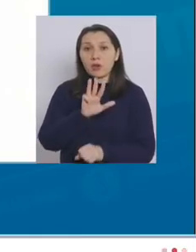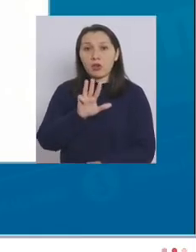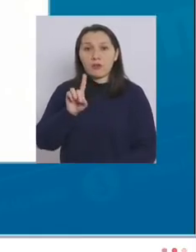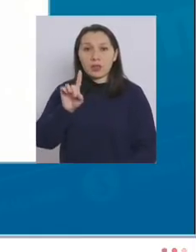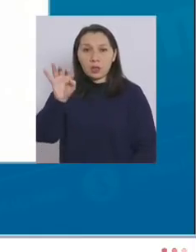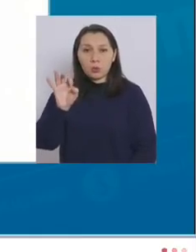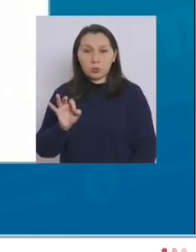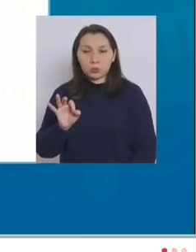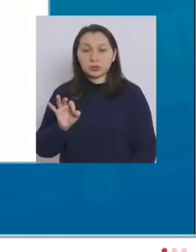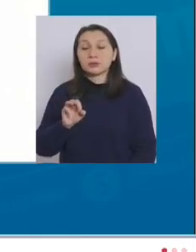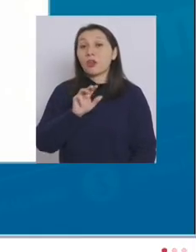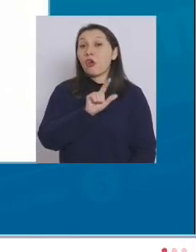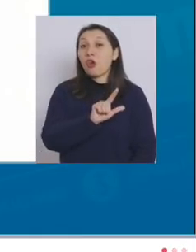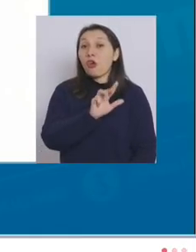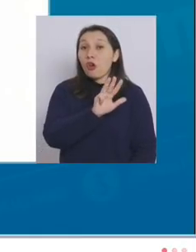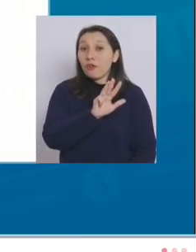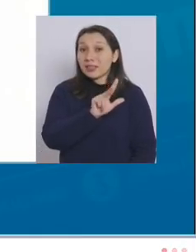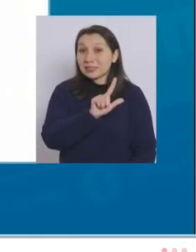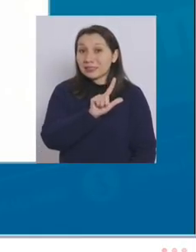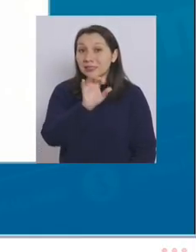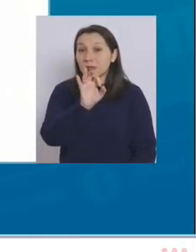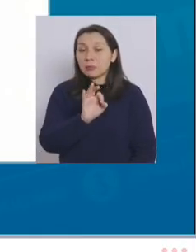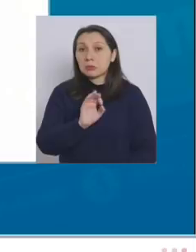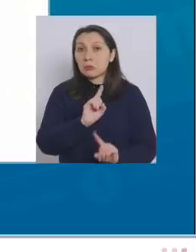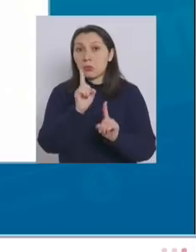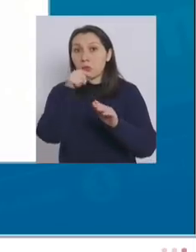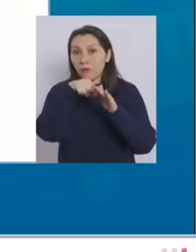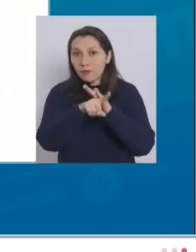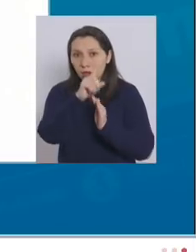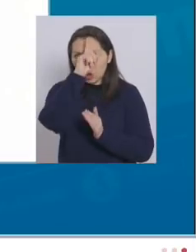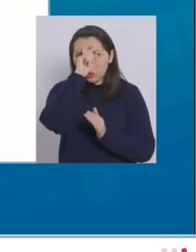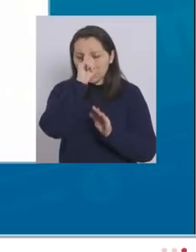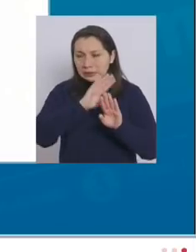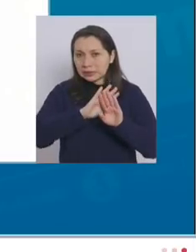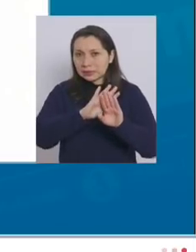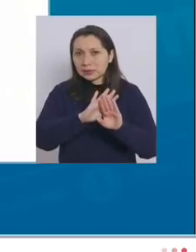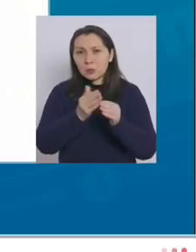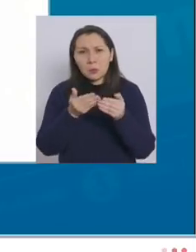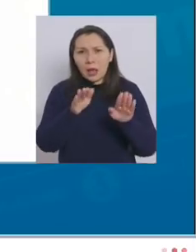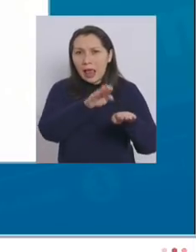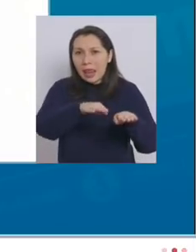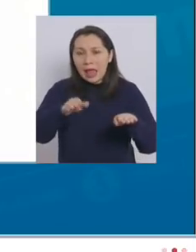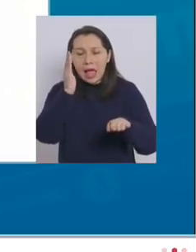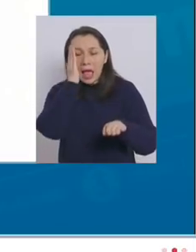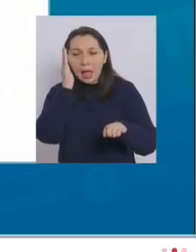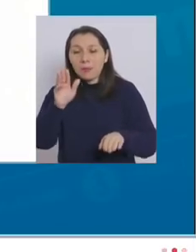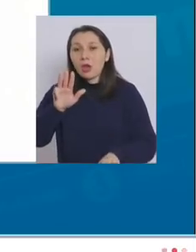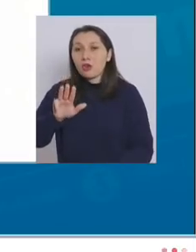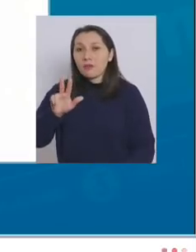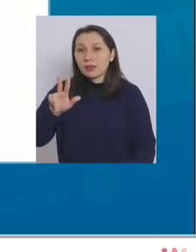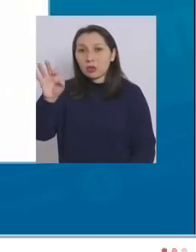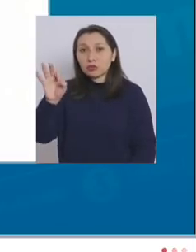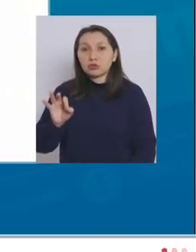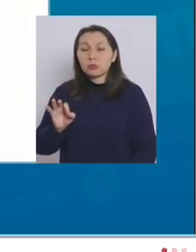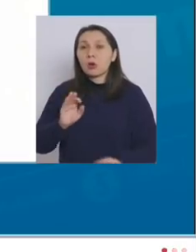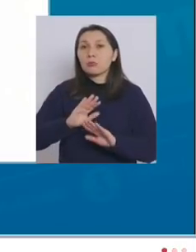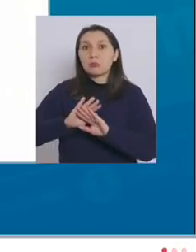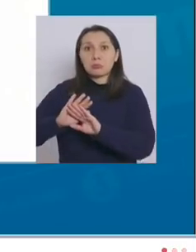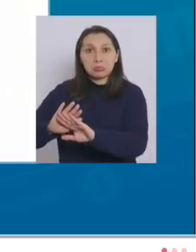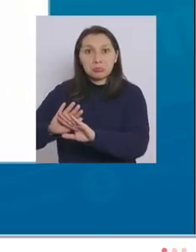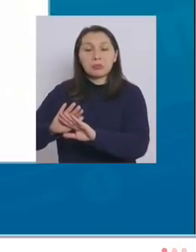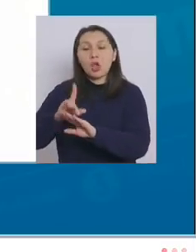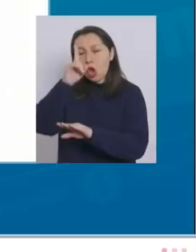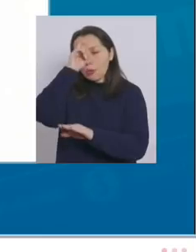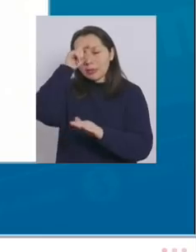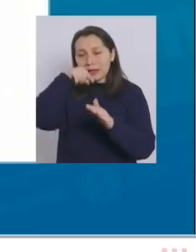91%, un 97% para prevenir hospitalización en cualquier tipo de cama, un 98% para prevenir la